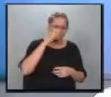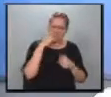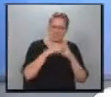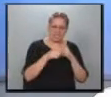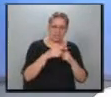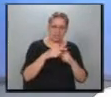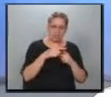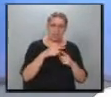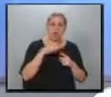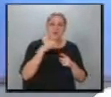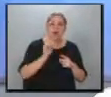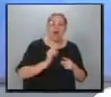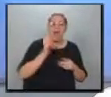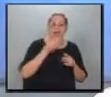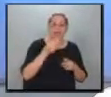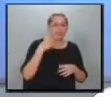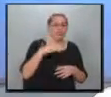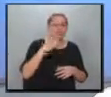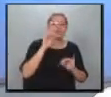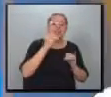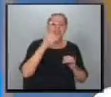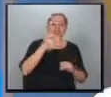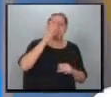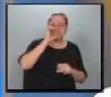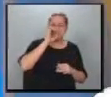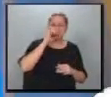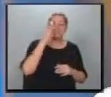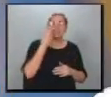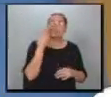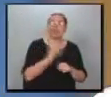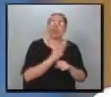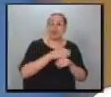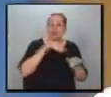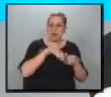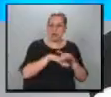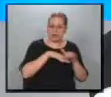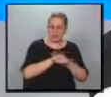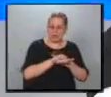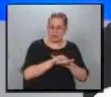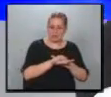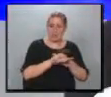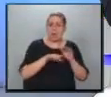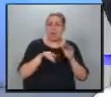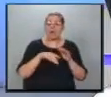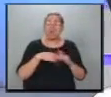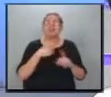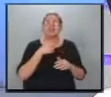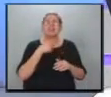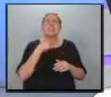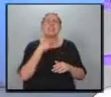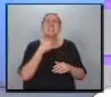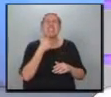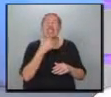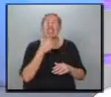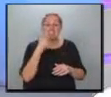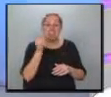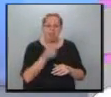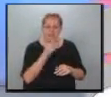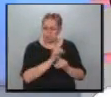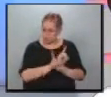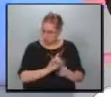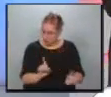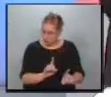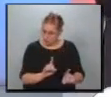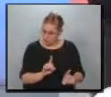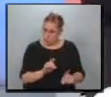menos en el año tomarlo. ¿Por qué? Porque es un vino que no tiene guarda y no merece guarda. Claro. Pero no quiere decir que sean malos. Uh-huh. Vuelvo a repetir. Y